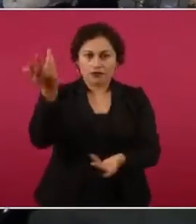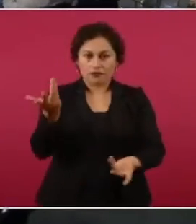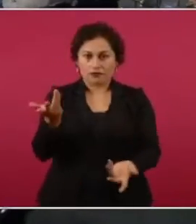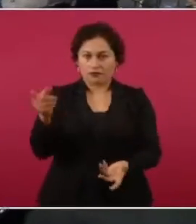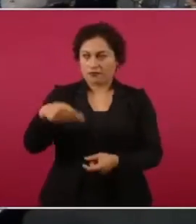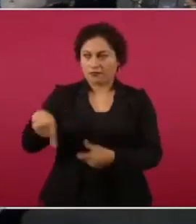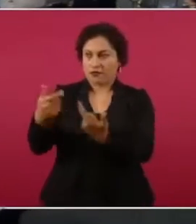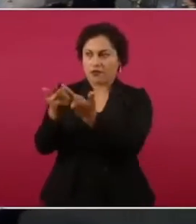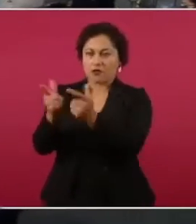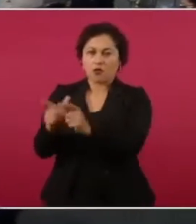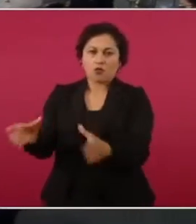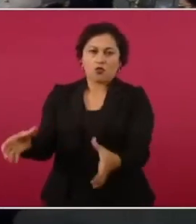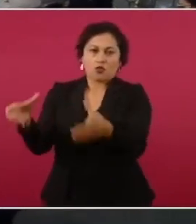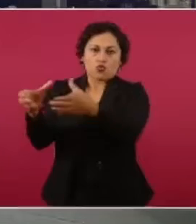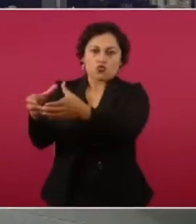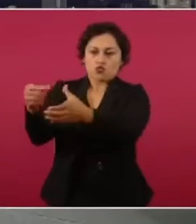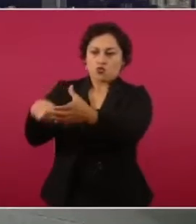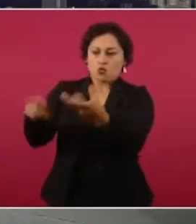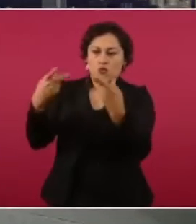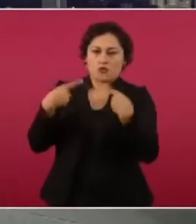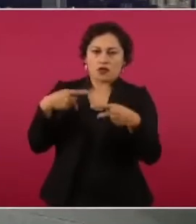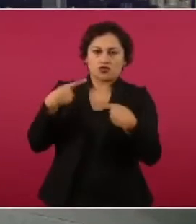de oligarcas,